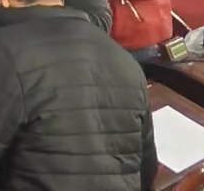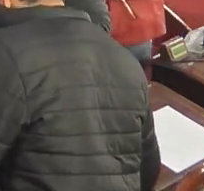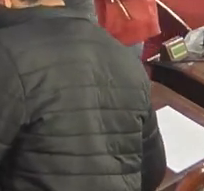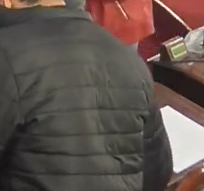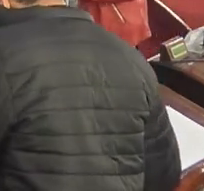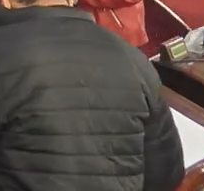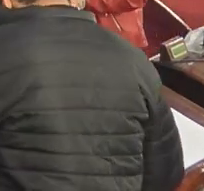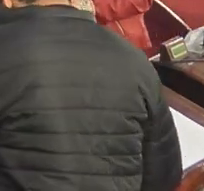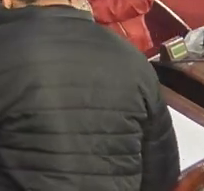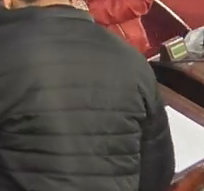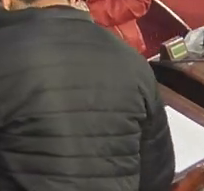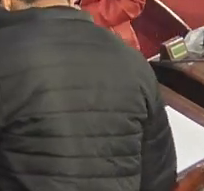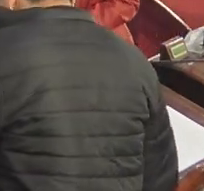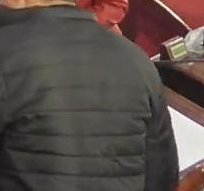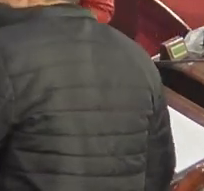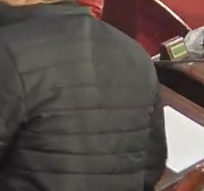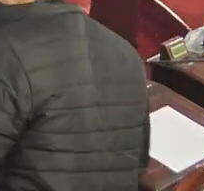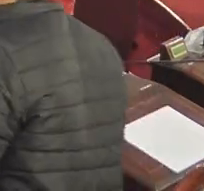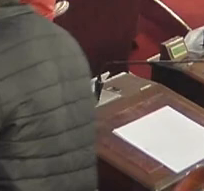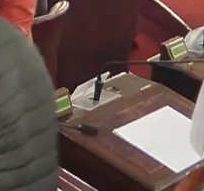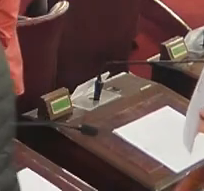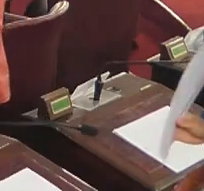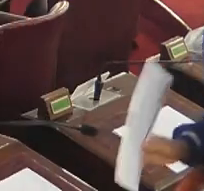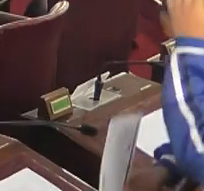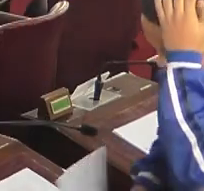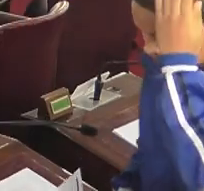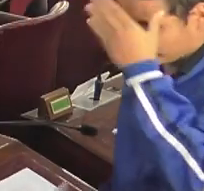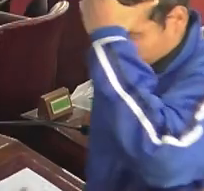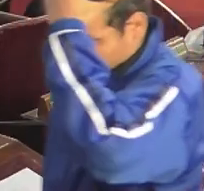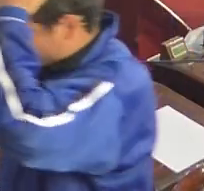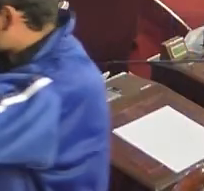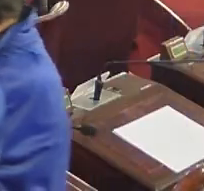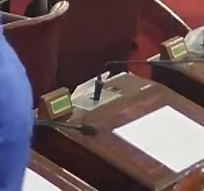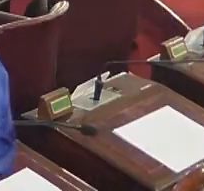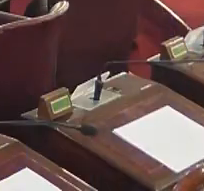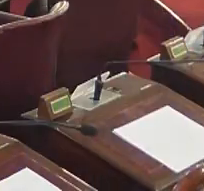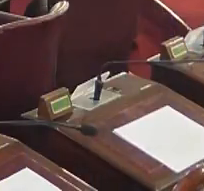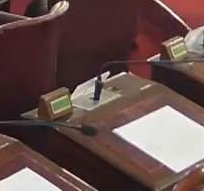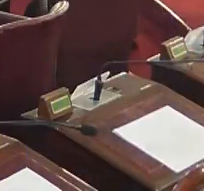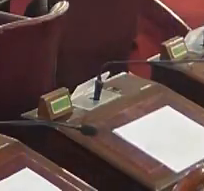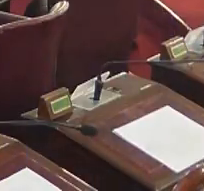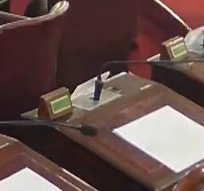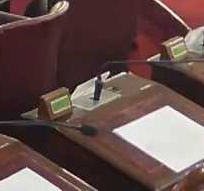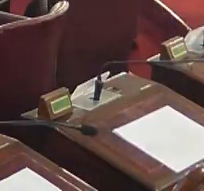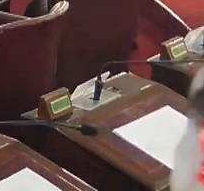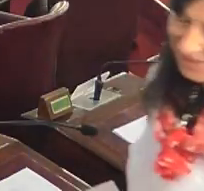Acá abajo, la parte abajo. ¿Cómo podemos darle acá? Acá ahora abajo. Sí.